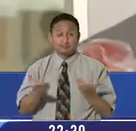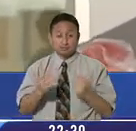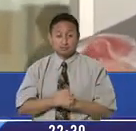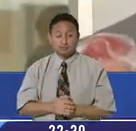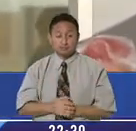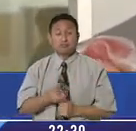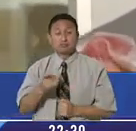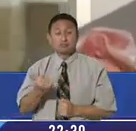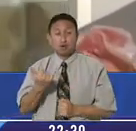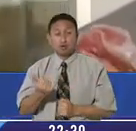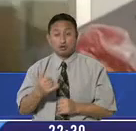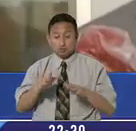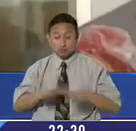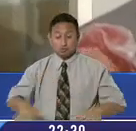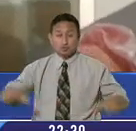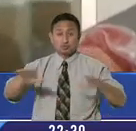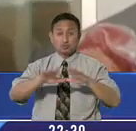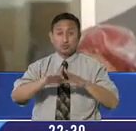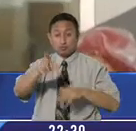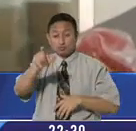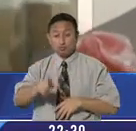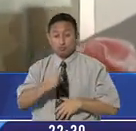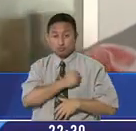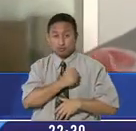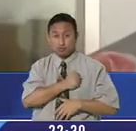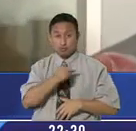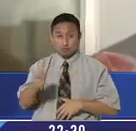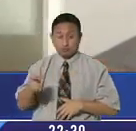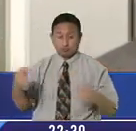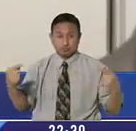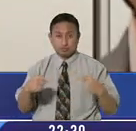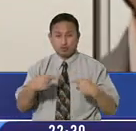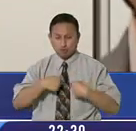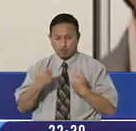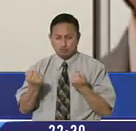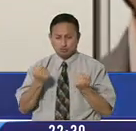en los espacios territoriales, que es lo que quieren es dominar.